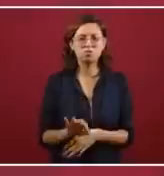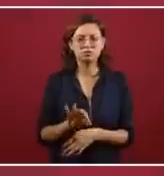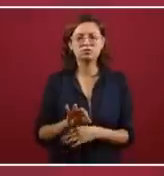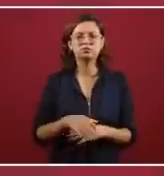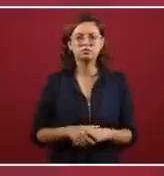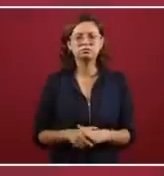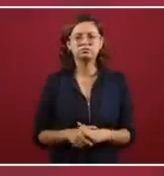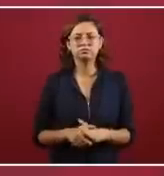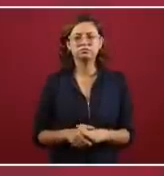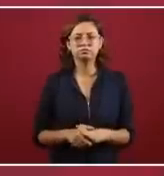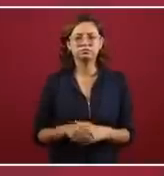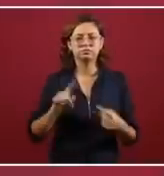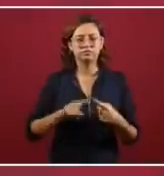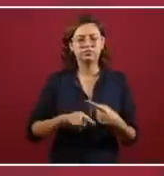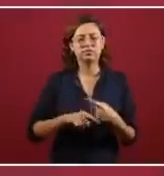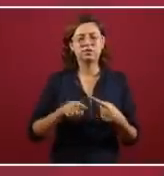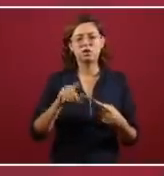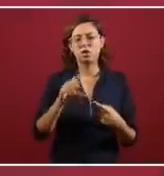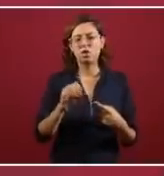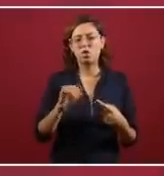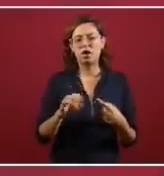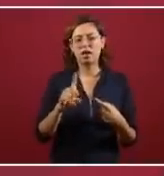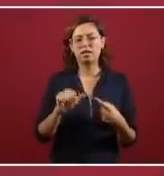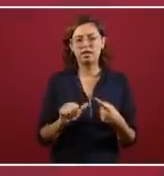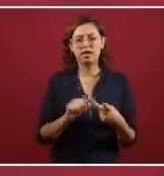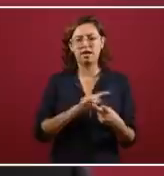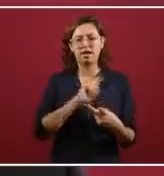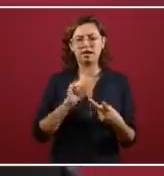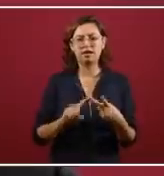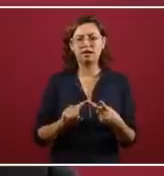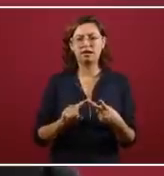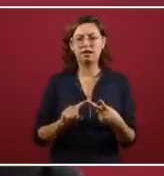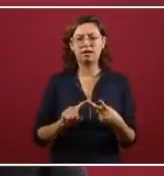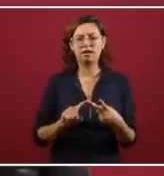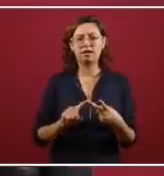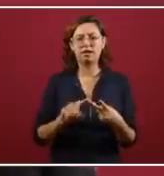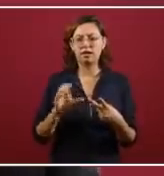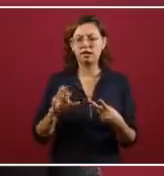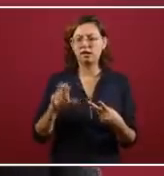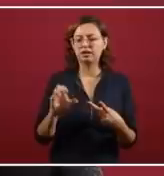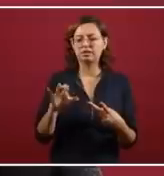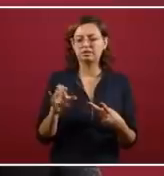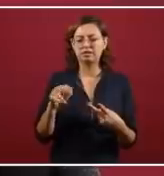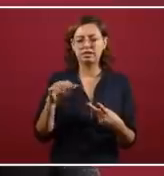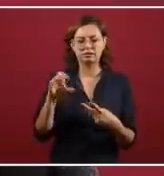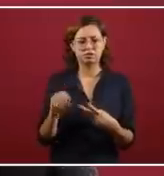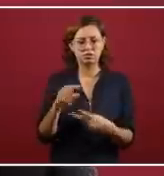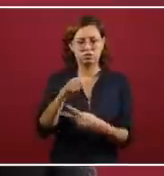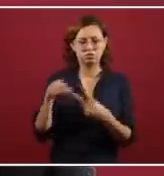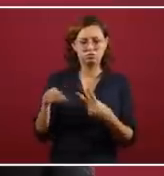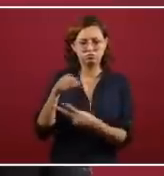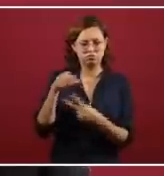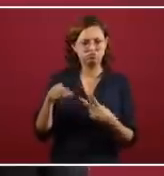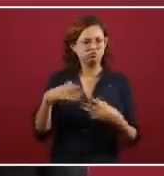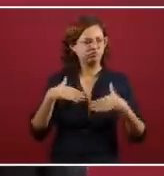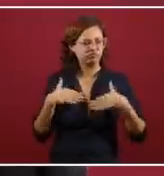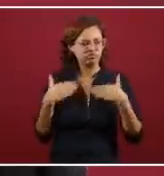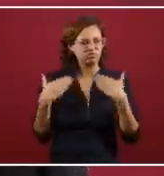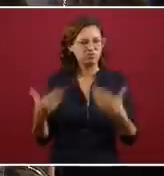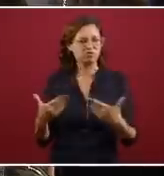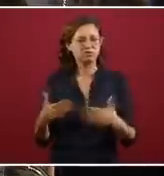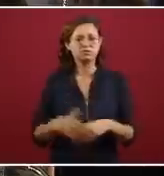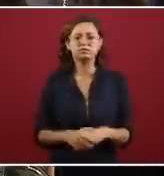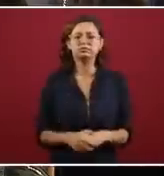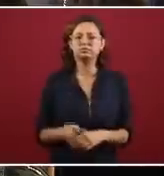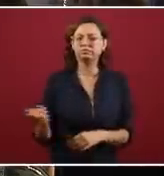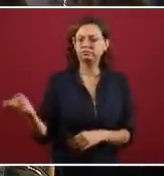del almirante Ojeda y de Crescencio Sandoval. Los